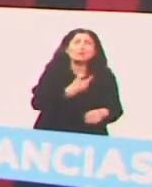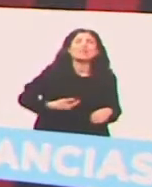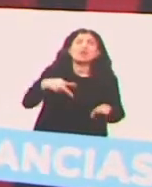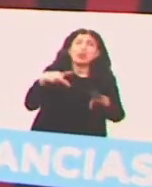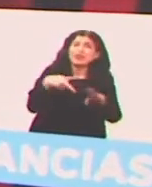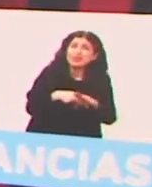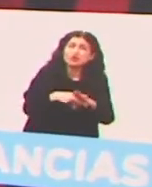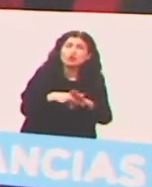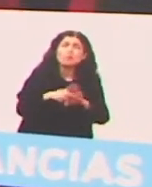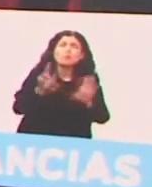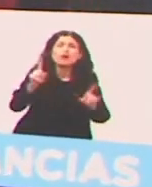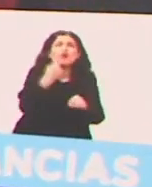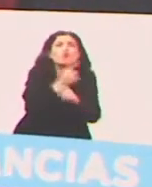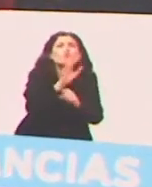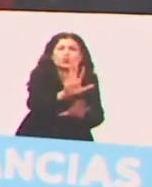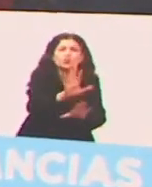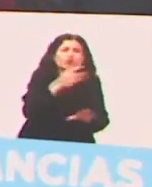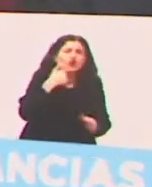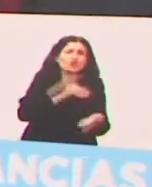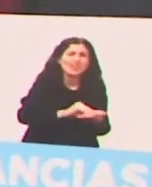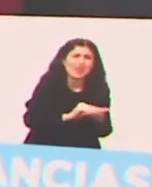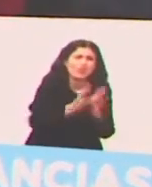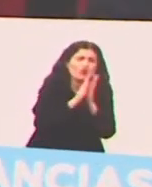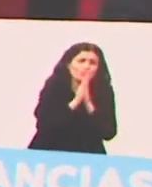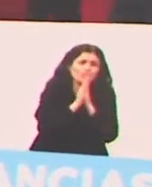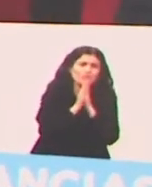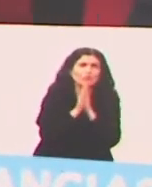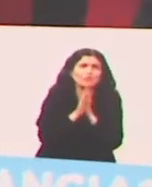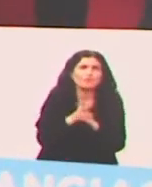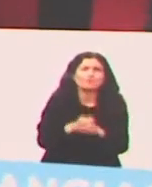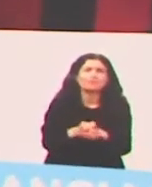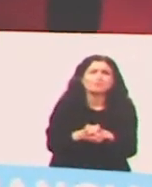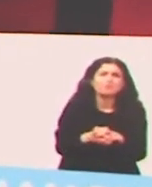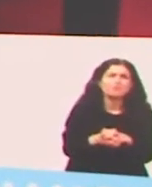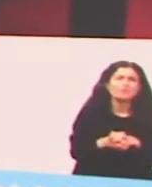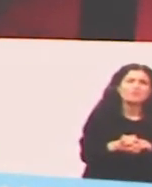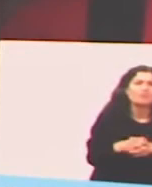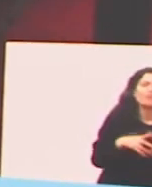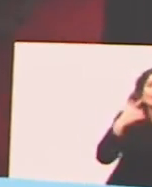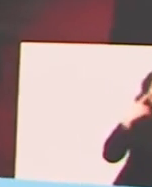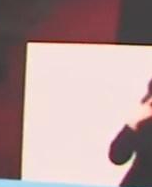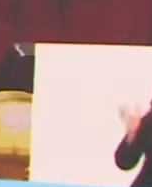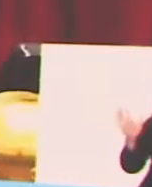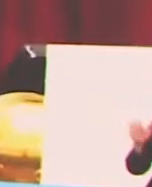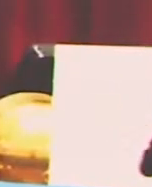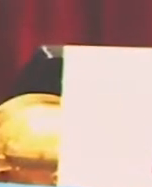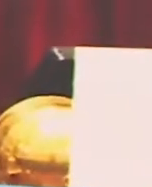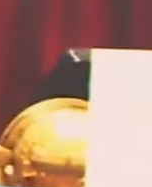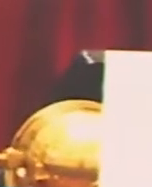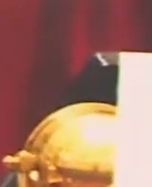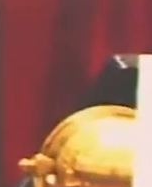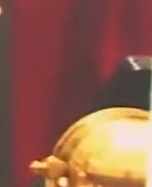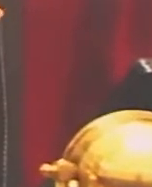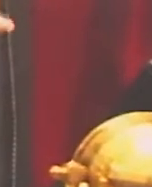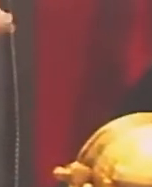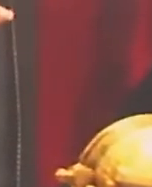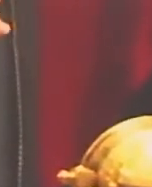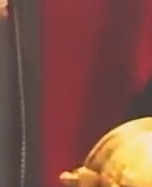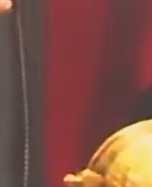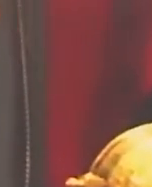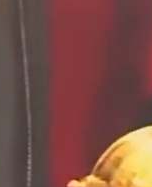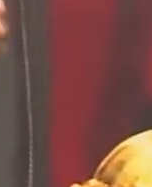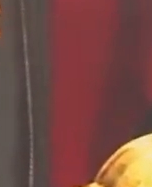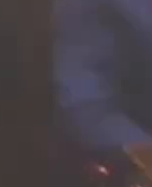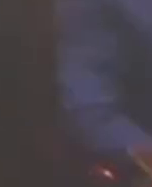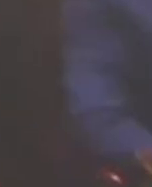cara, porque hoy logró lo que estaba buscando. Una vez más desafiar a la Corte, ¿en qué? Como recién lo decía Carla, bueno, en